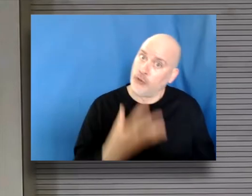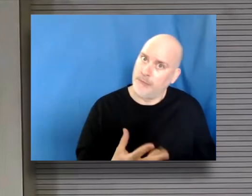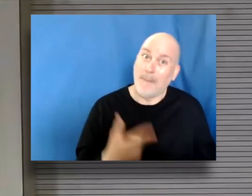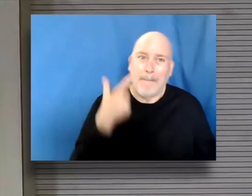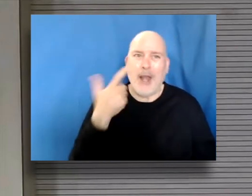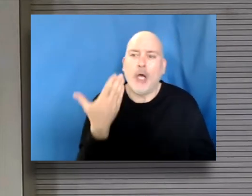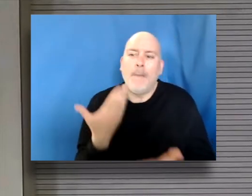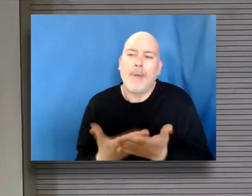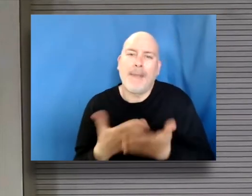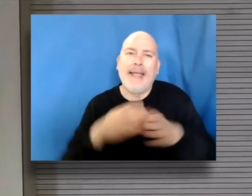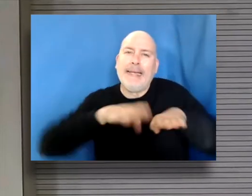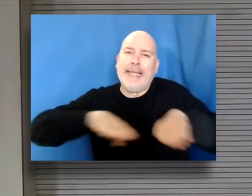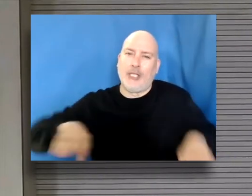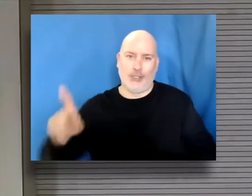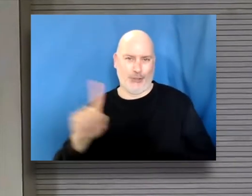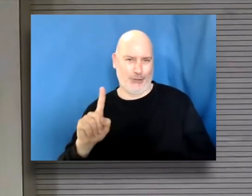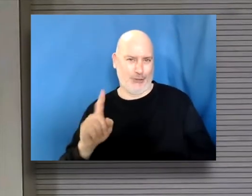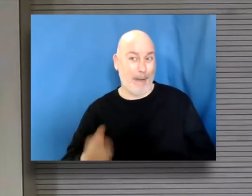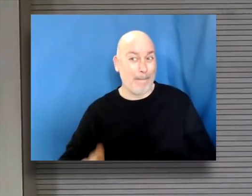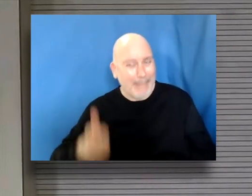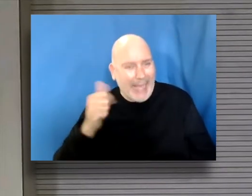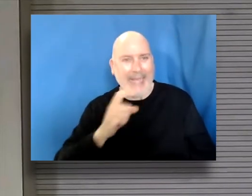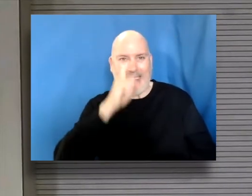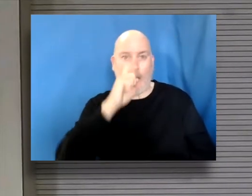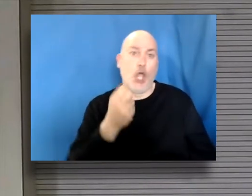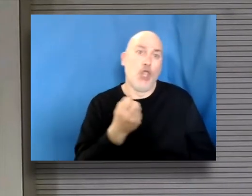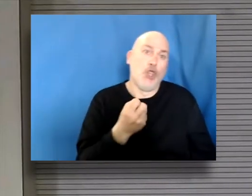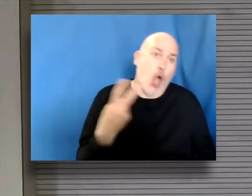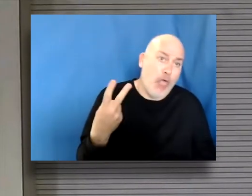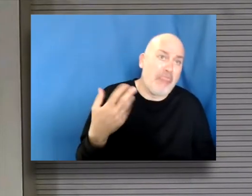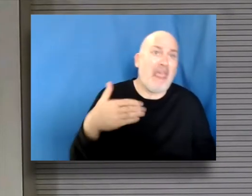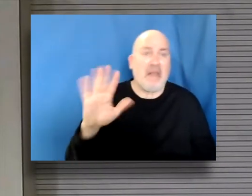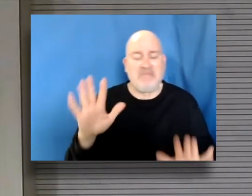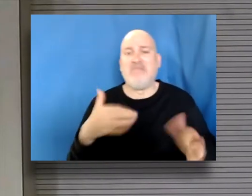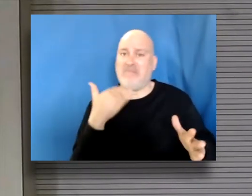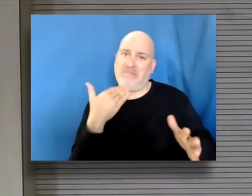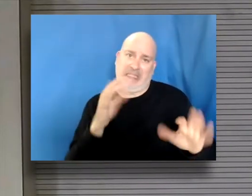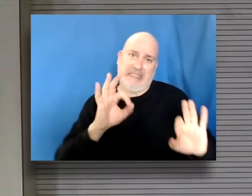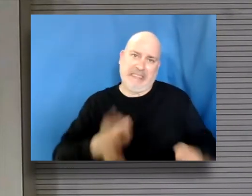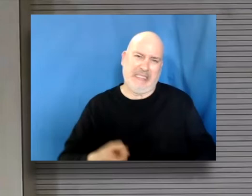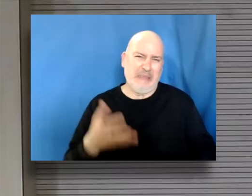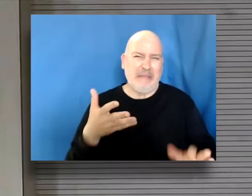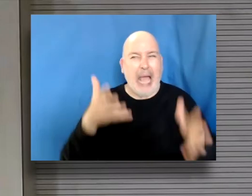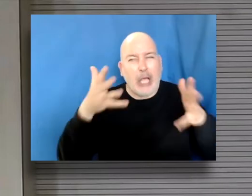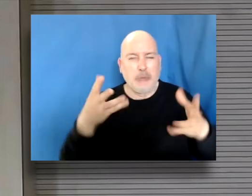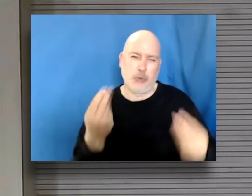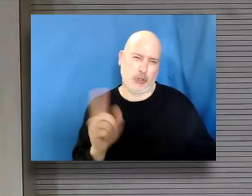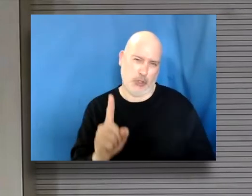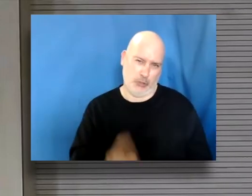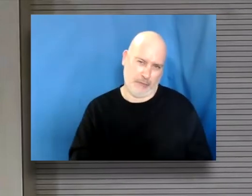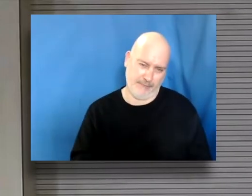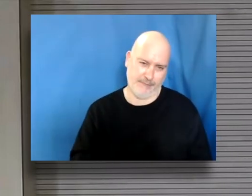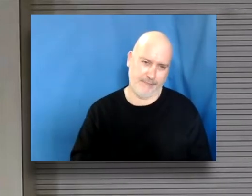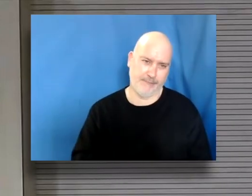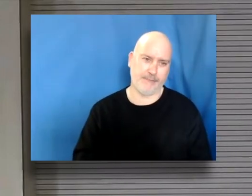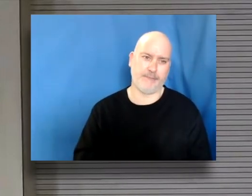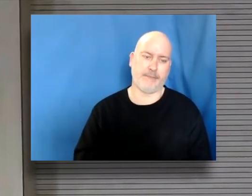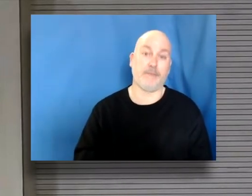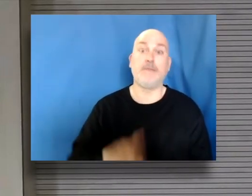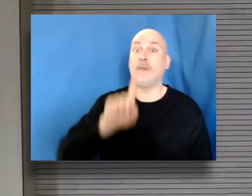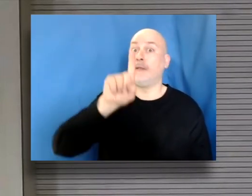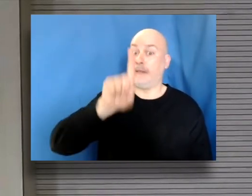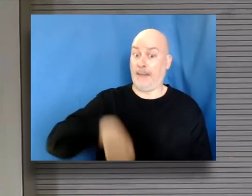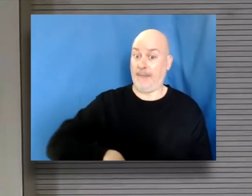es más a partir de los 12 años, ¿no? Entonces tampoco los aconsejamos por esto. Y también lo